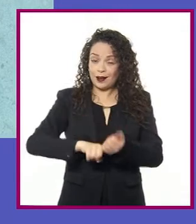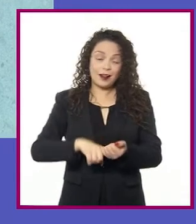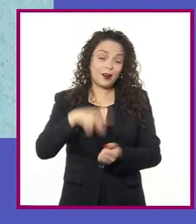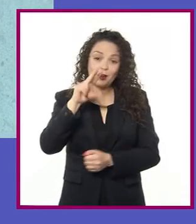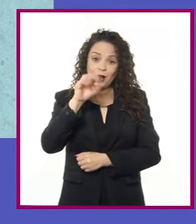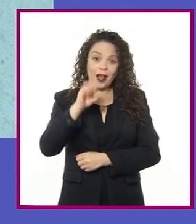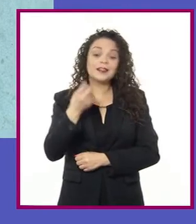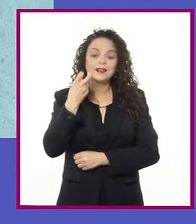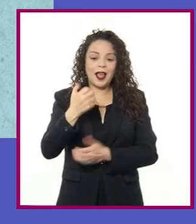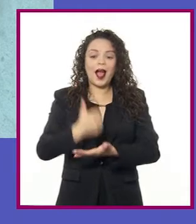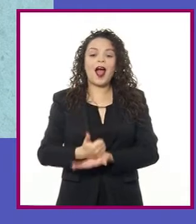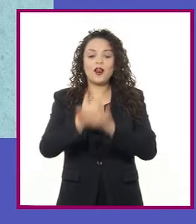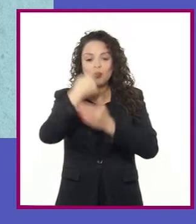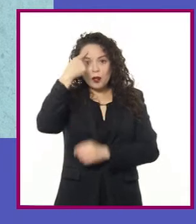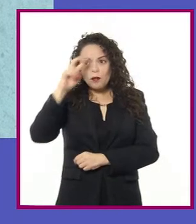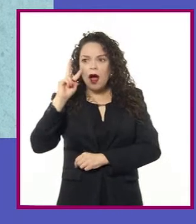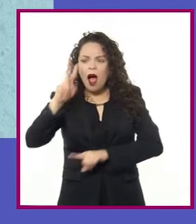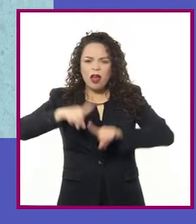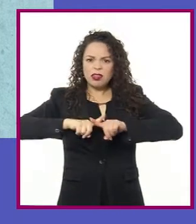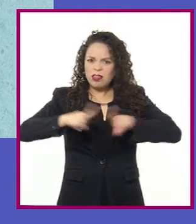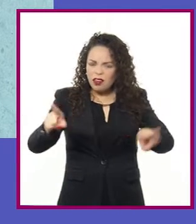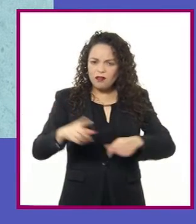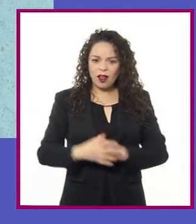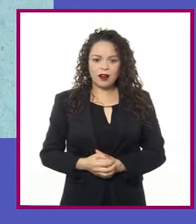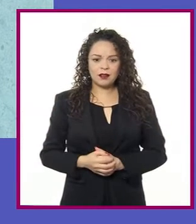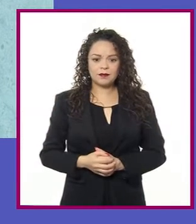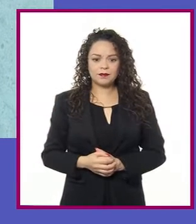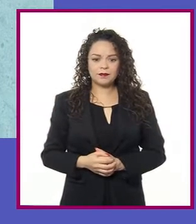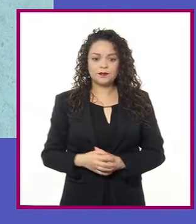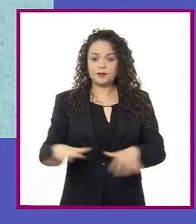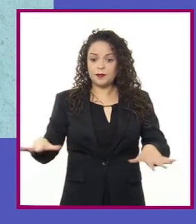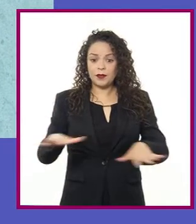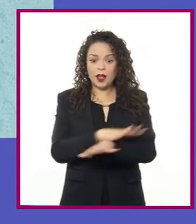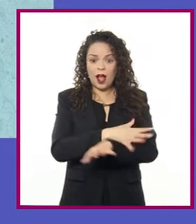diferencia. Si las líneas cambian de